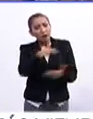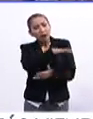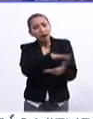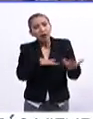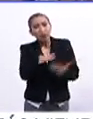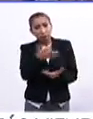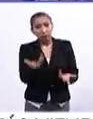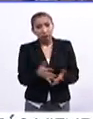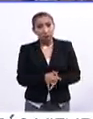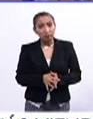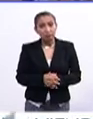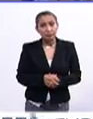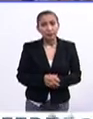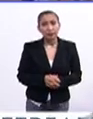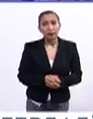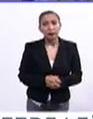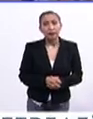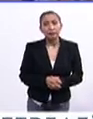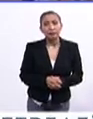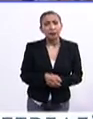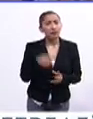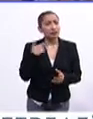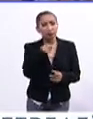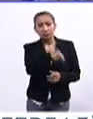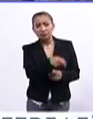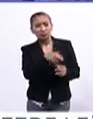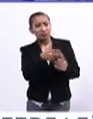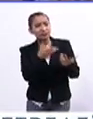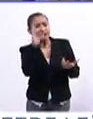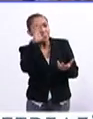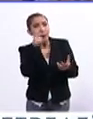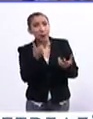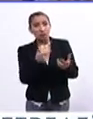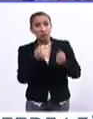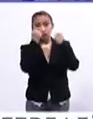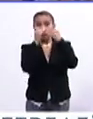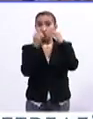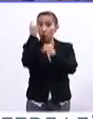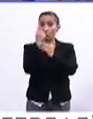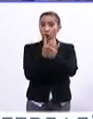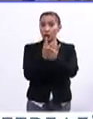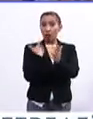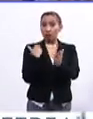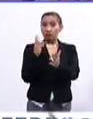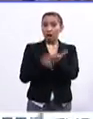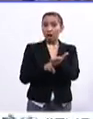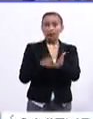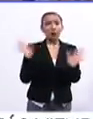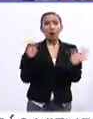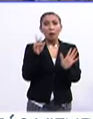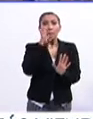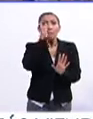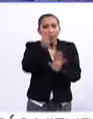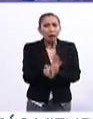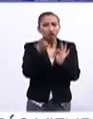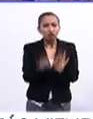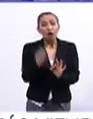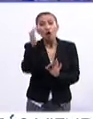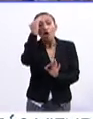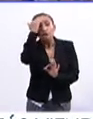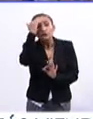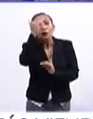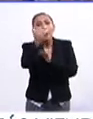lo que eso conlleva. Hace muchas cosas, pero no es todopoderosa, no te da verdades absolutas, el